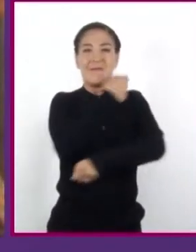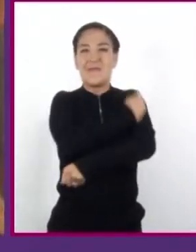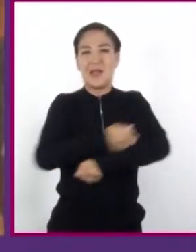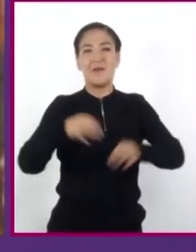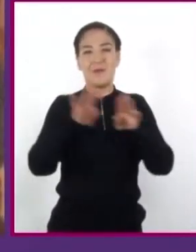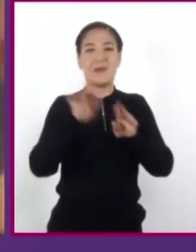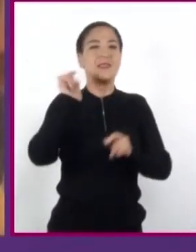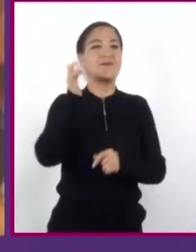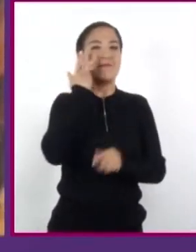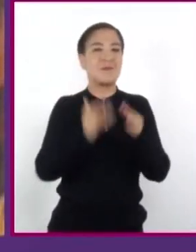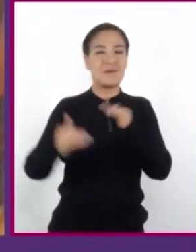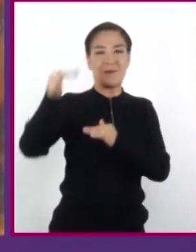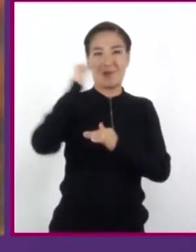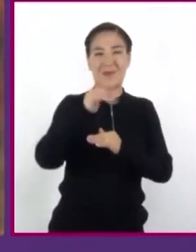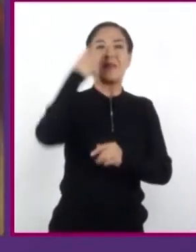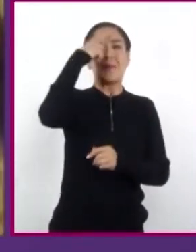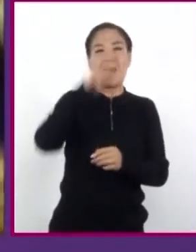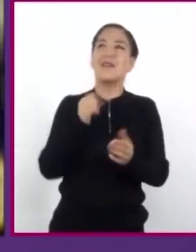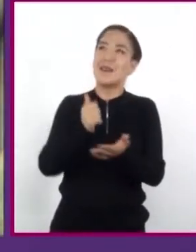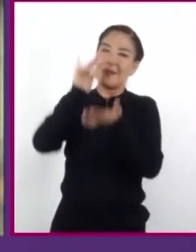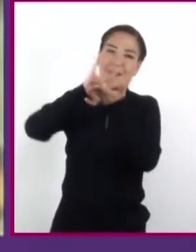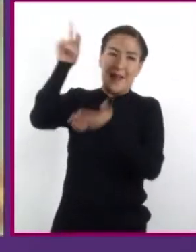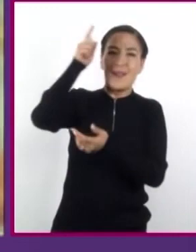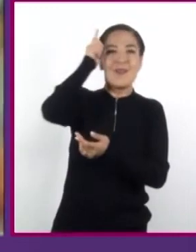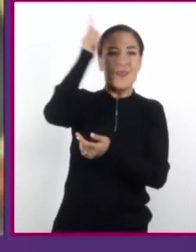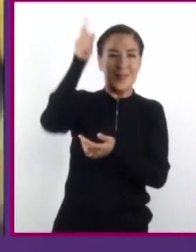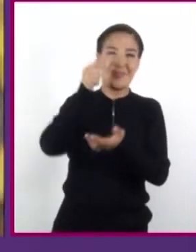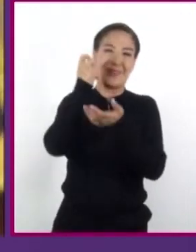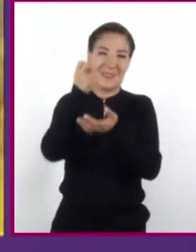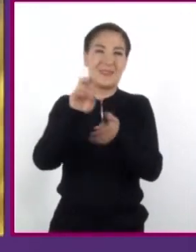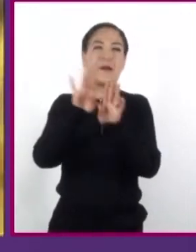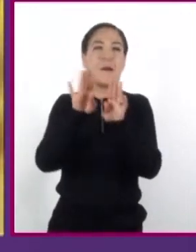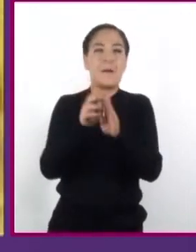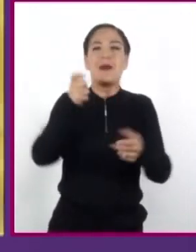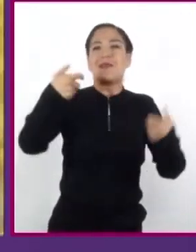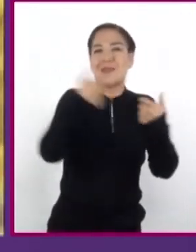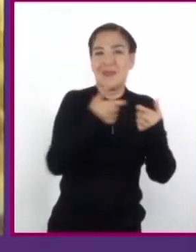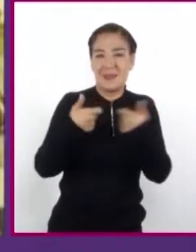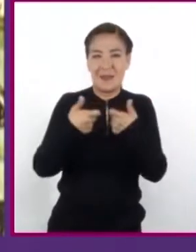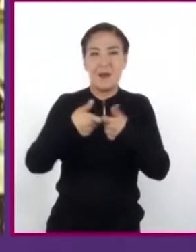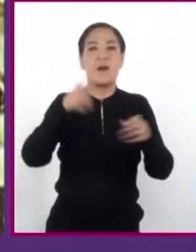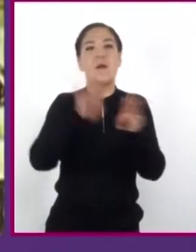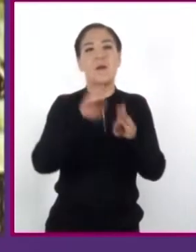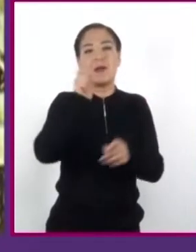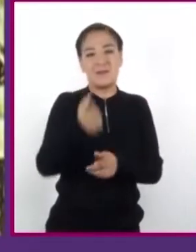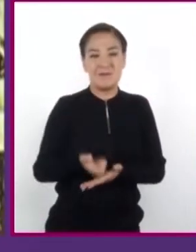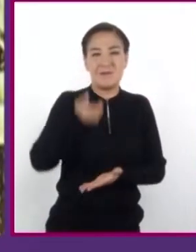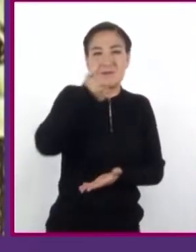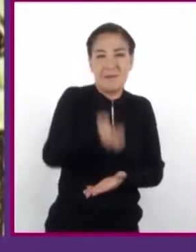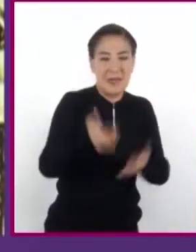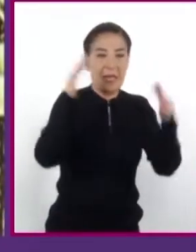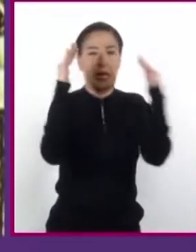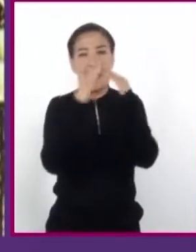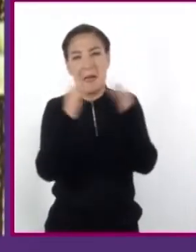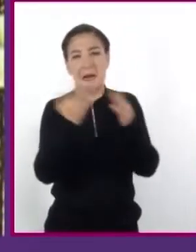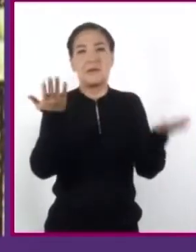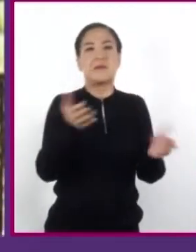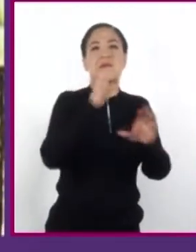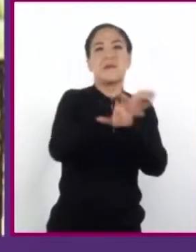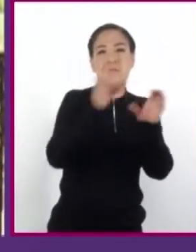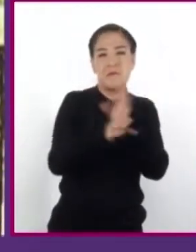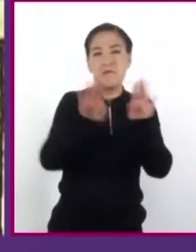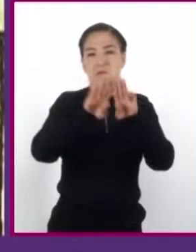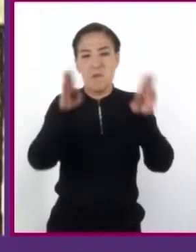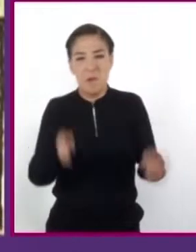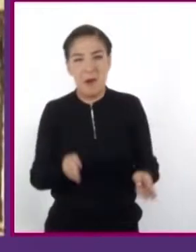del alma en el más allá. Las donaciones podían consistir en capital líquido, bienes muebles e inmuebles o instrumentos